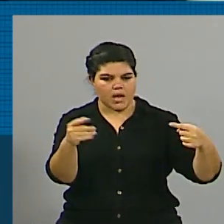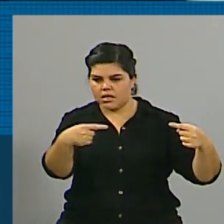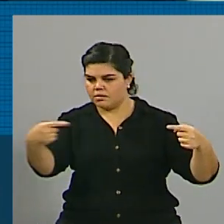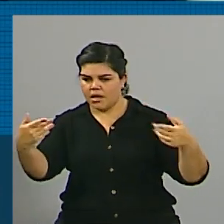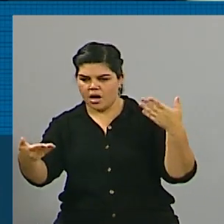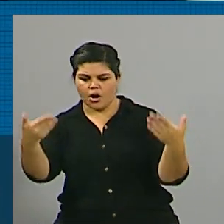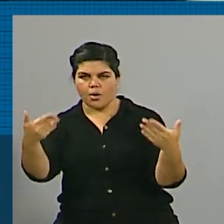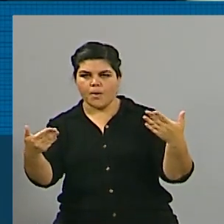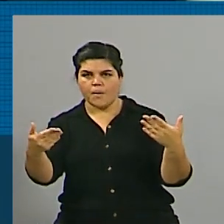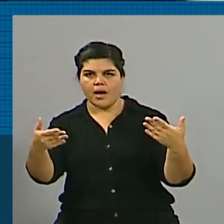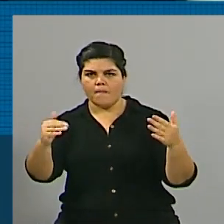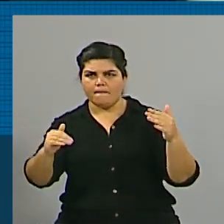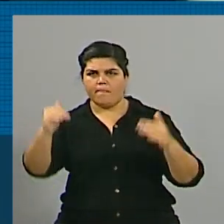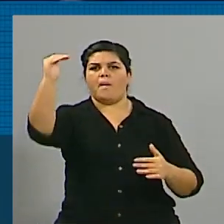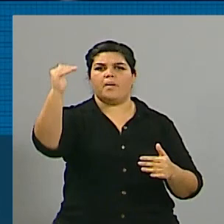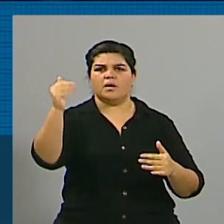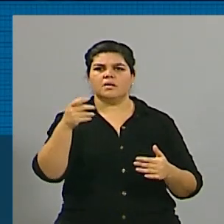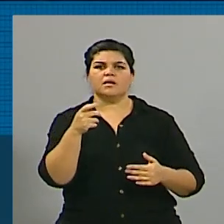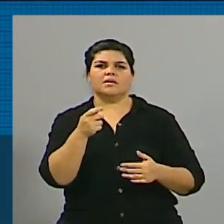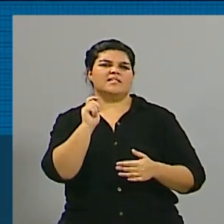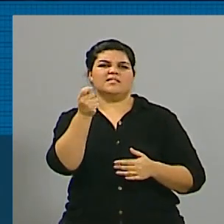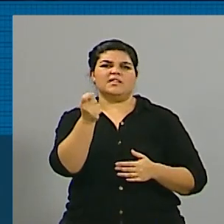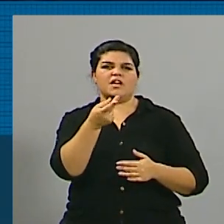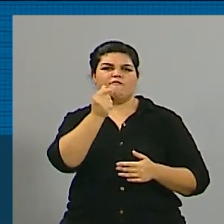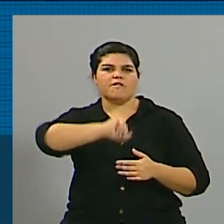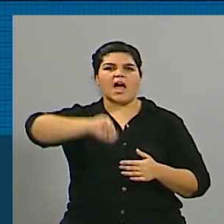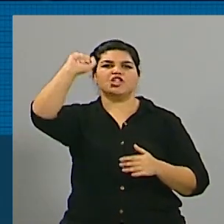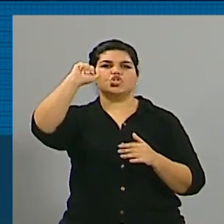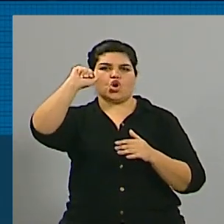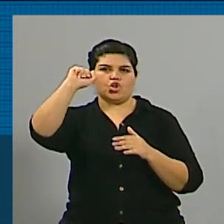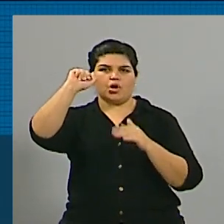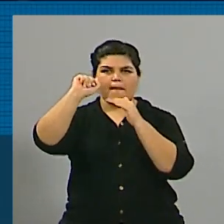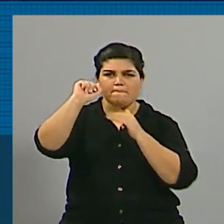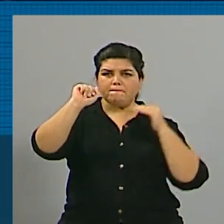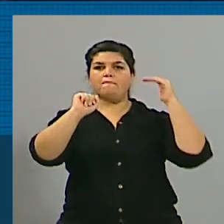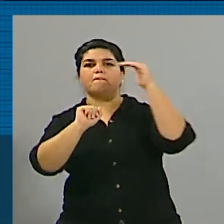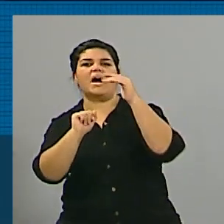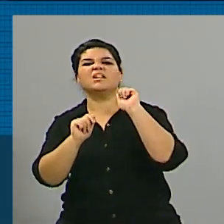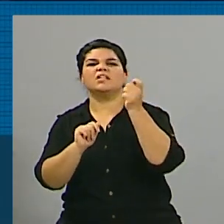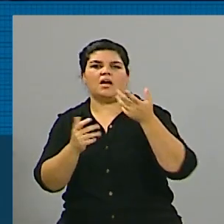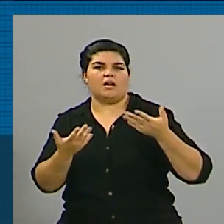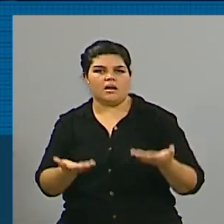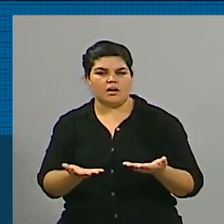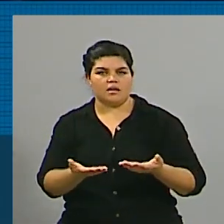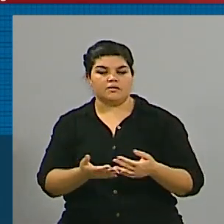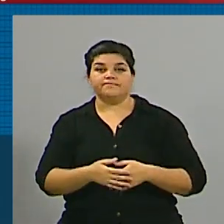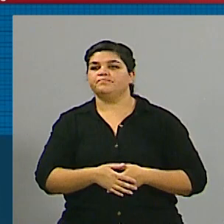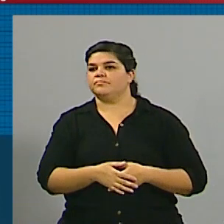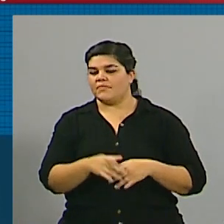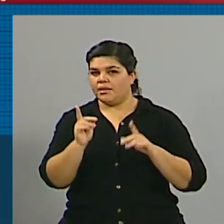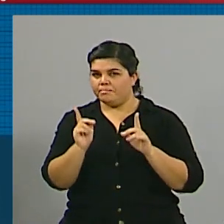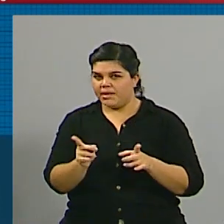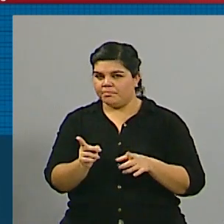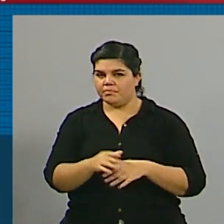con la inflación? Bueno, sin duda que un proceso inflacionario tan alto como el que atravesamos hace que los